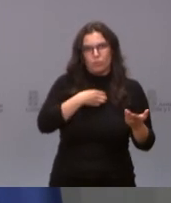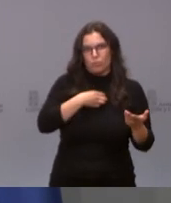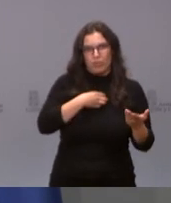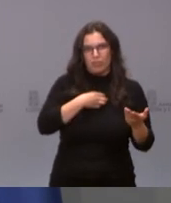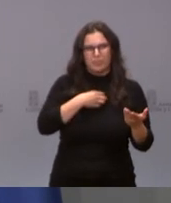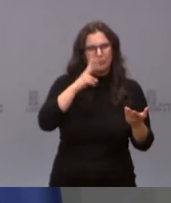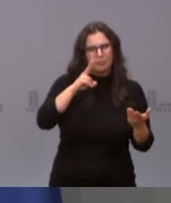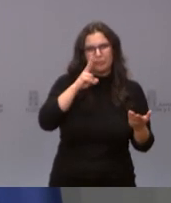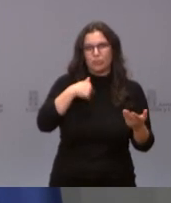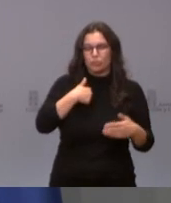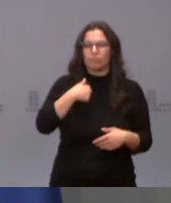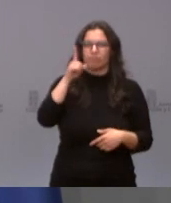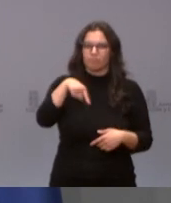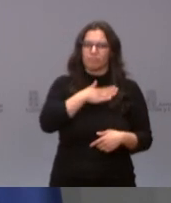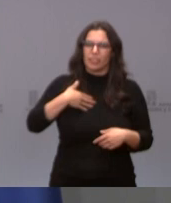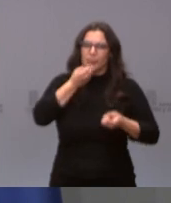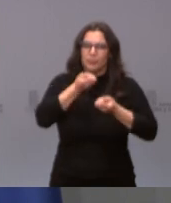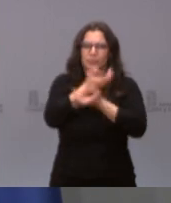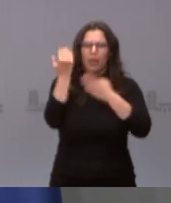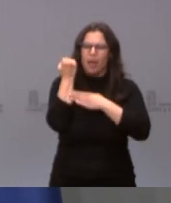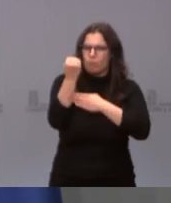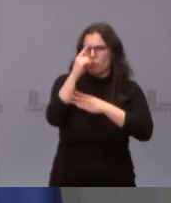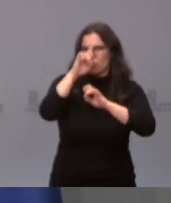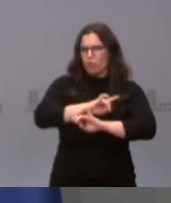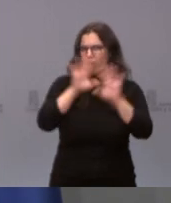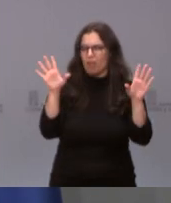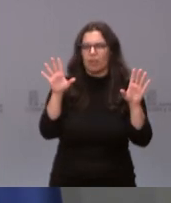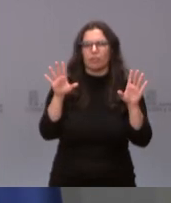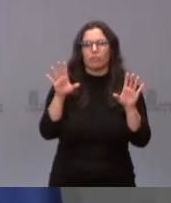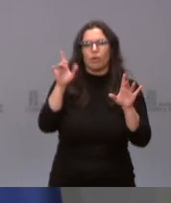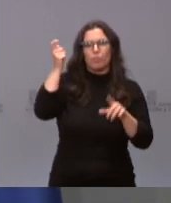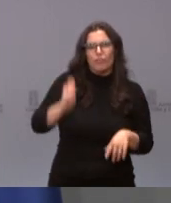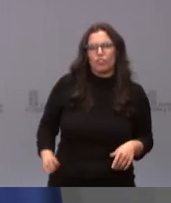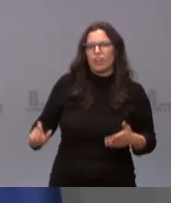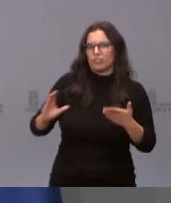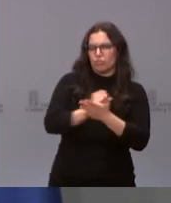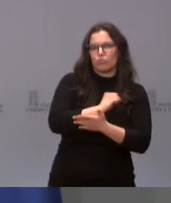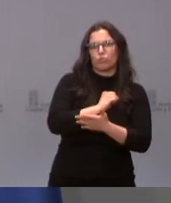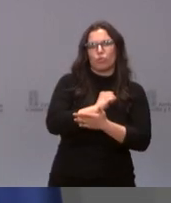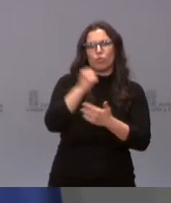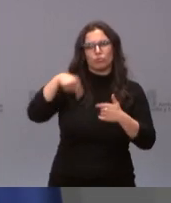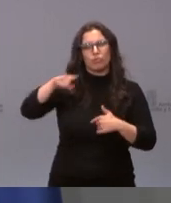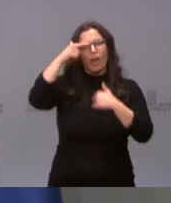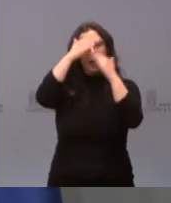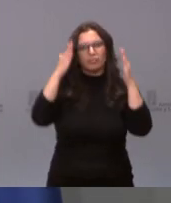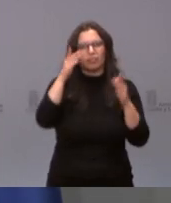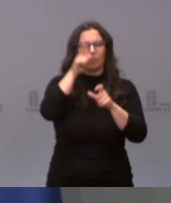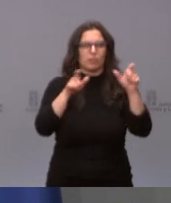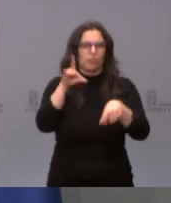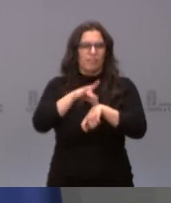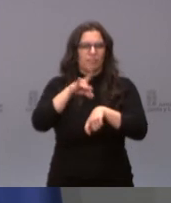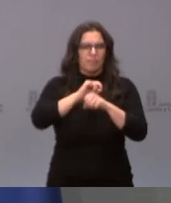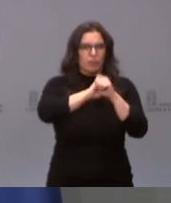y desde aquí todo en mi apoyo incondicional a todos los profesionales que están atendiendo estos estos problemas